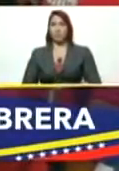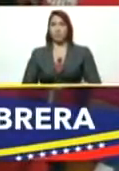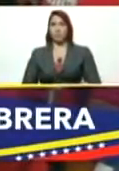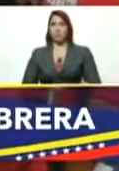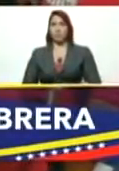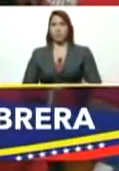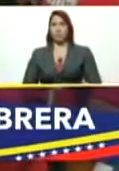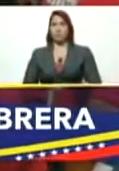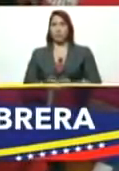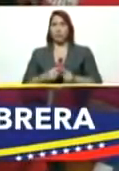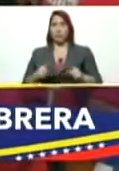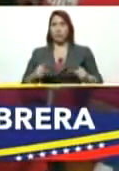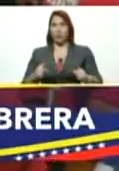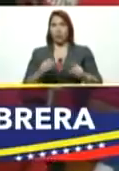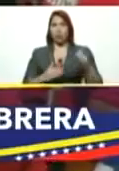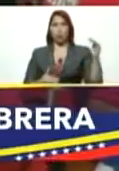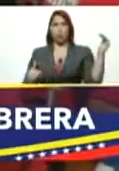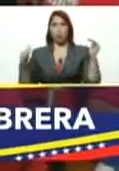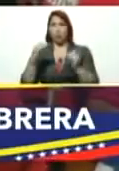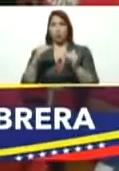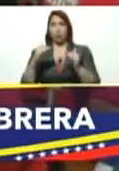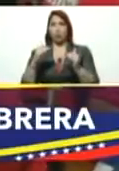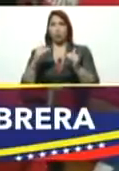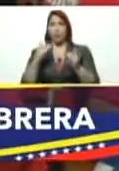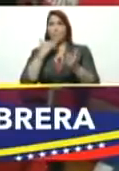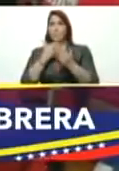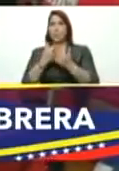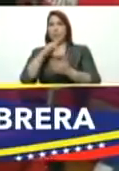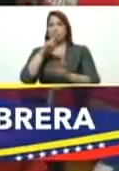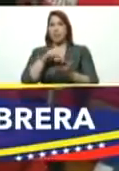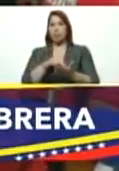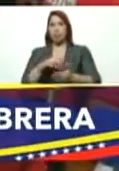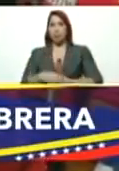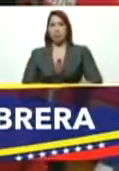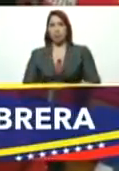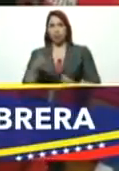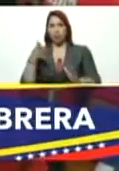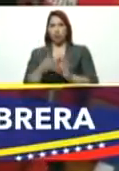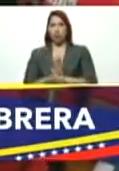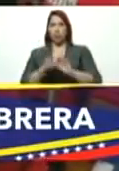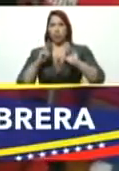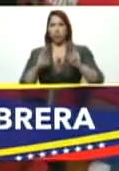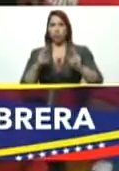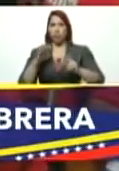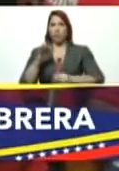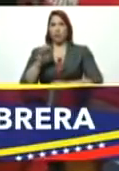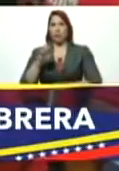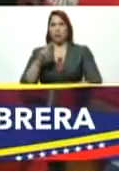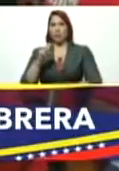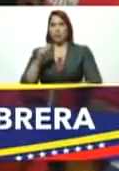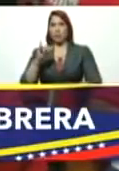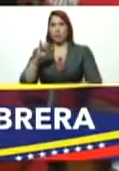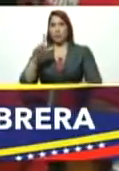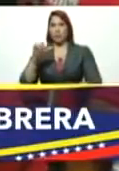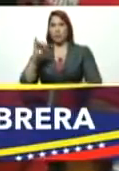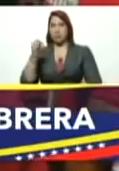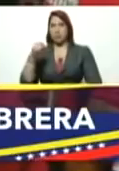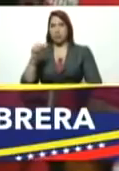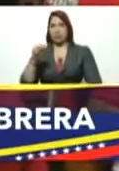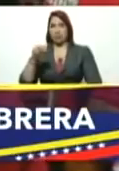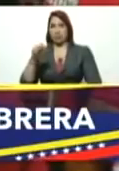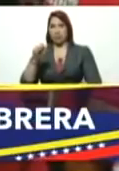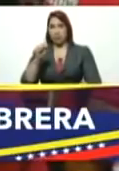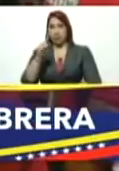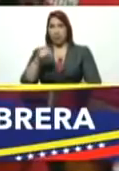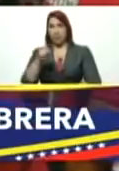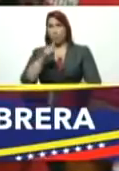para así cubrir la demanda nacional en relación a los fertilizantes y no se me puede pasar